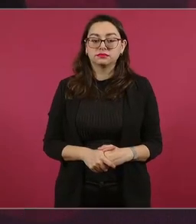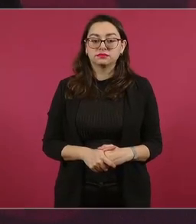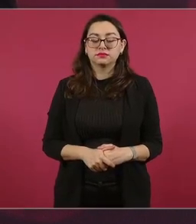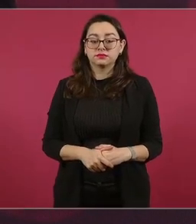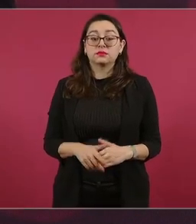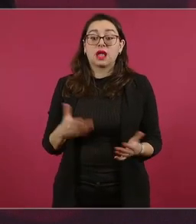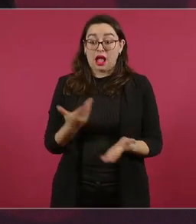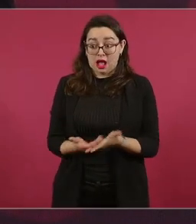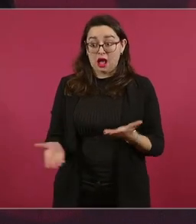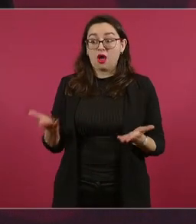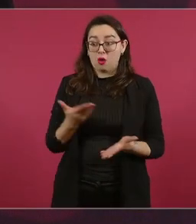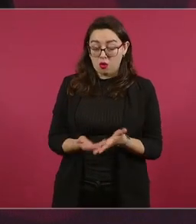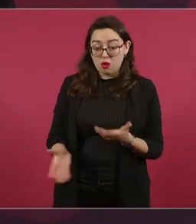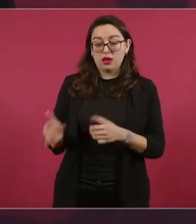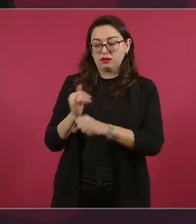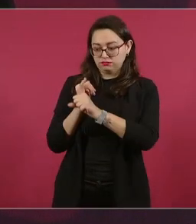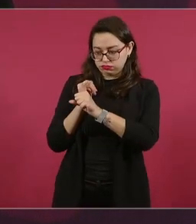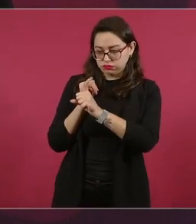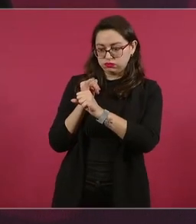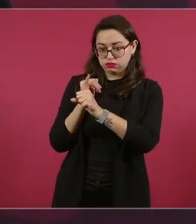Es hasta ahora.